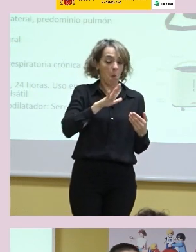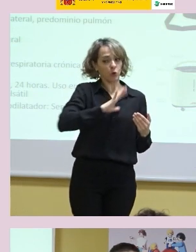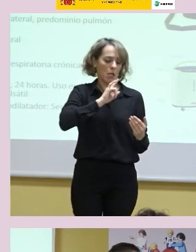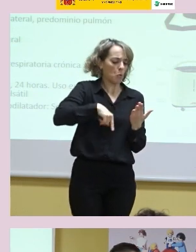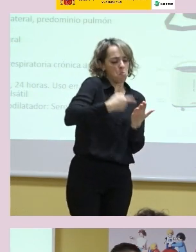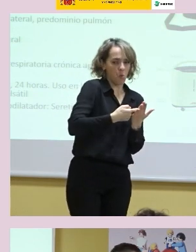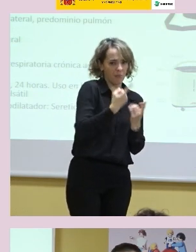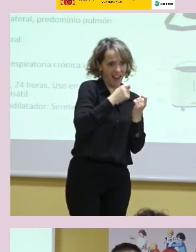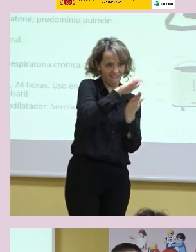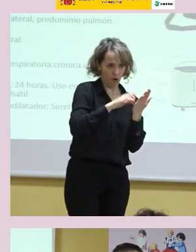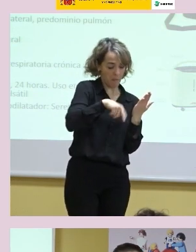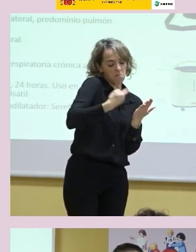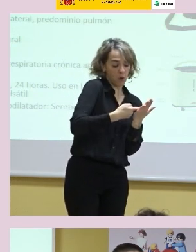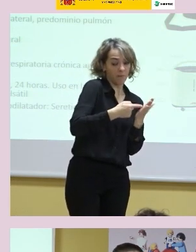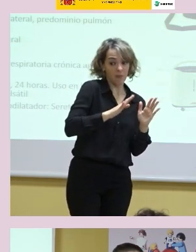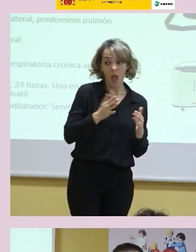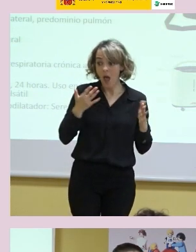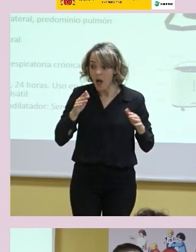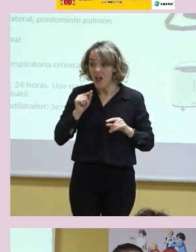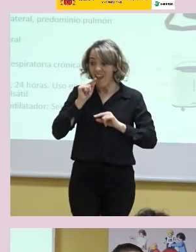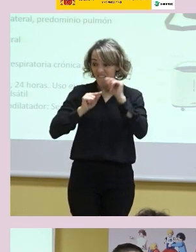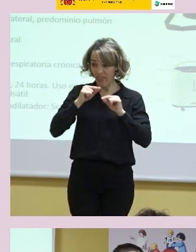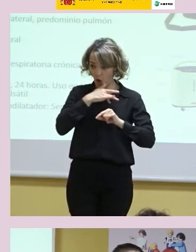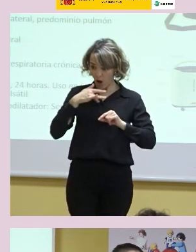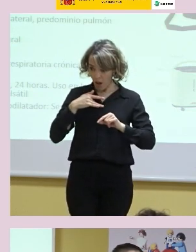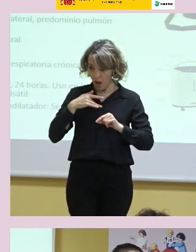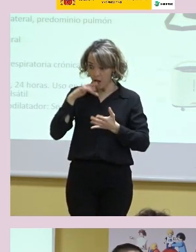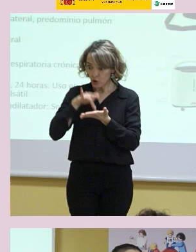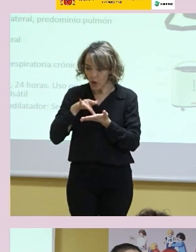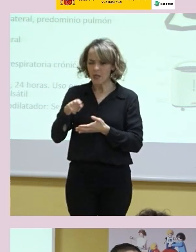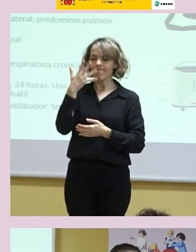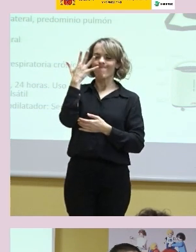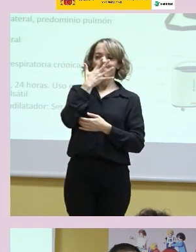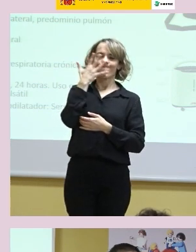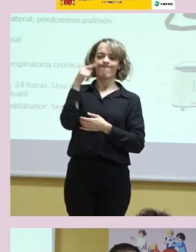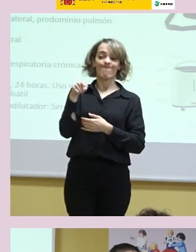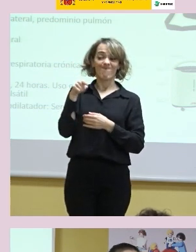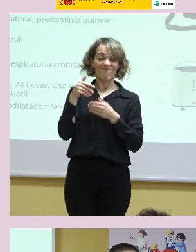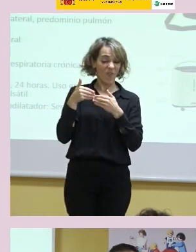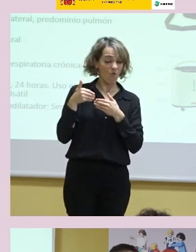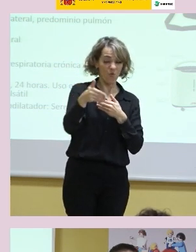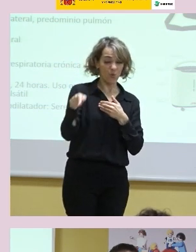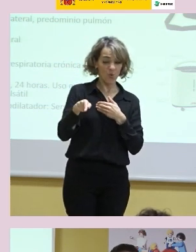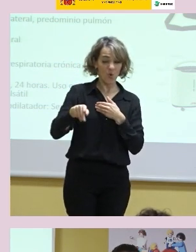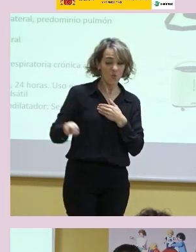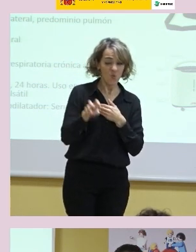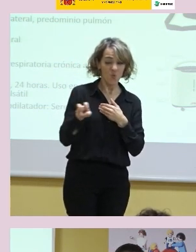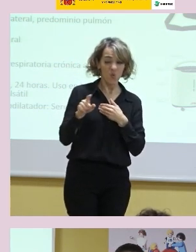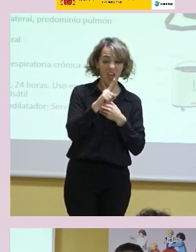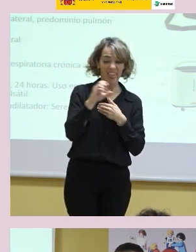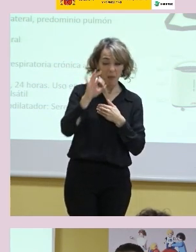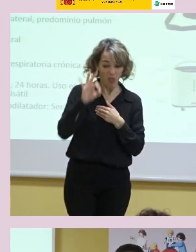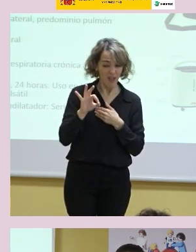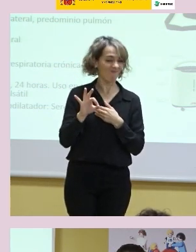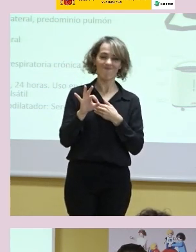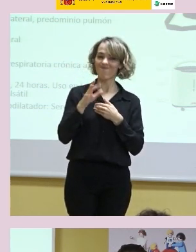o que haya aparecido esta neumonía y ya sospechen que va a ser muy difícil que se recupere al 100% de ella, y